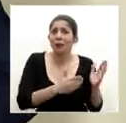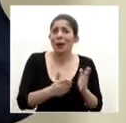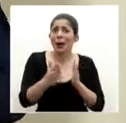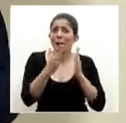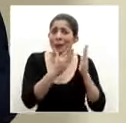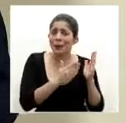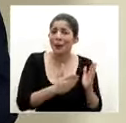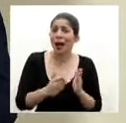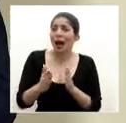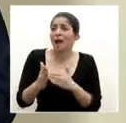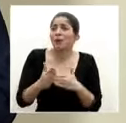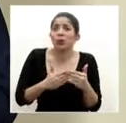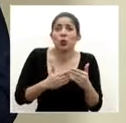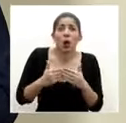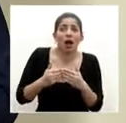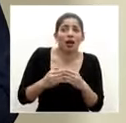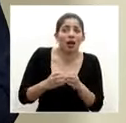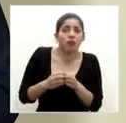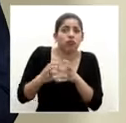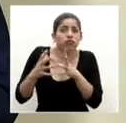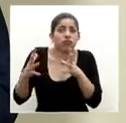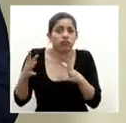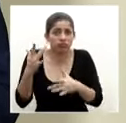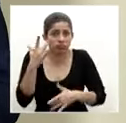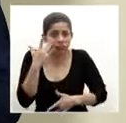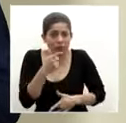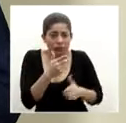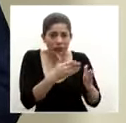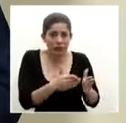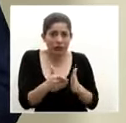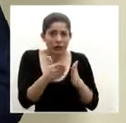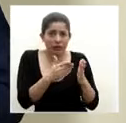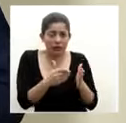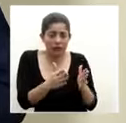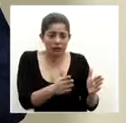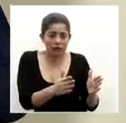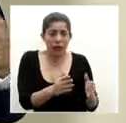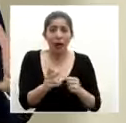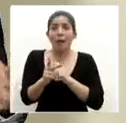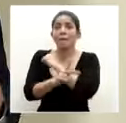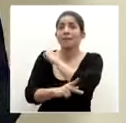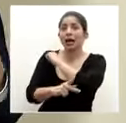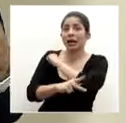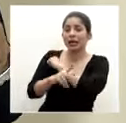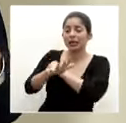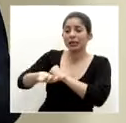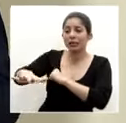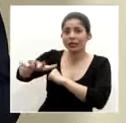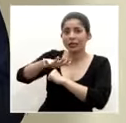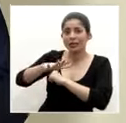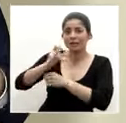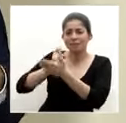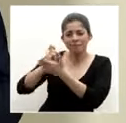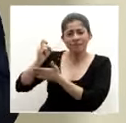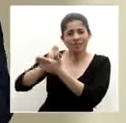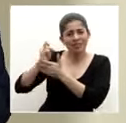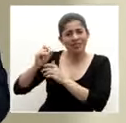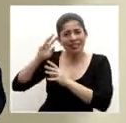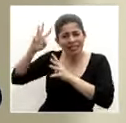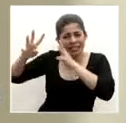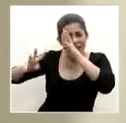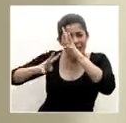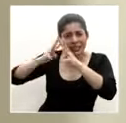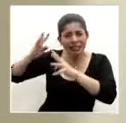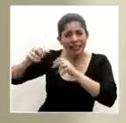preparándose para cualquier repunte de casos, el país haciendo investigación,